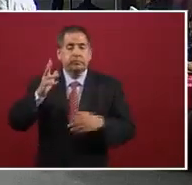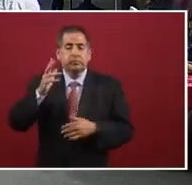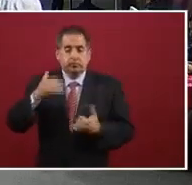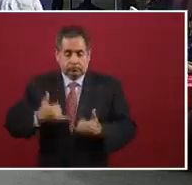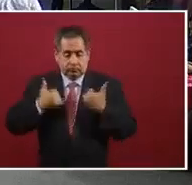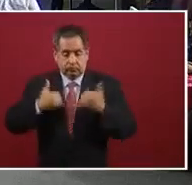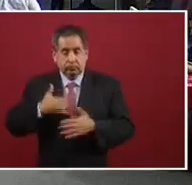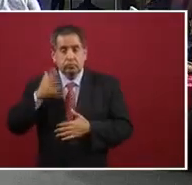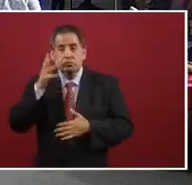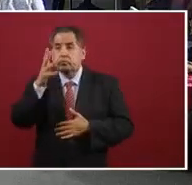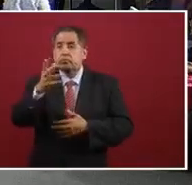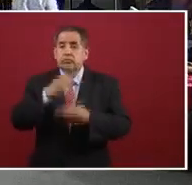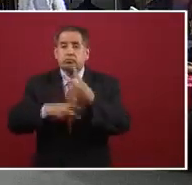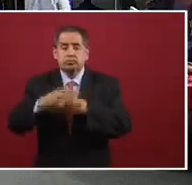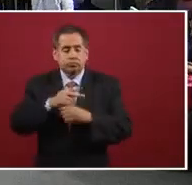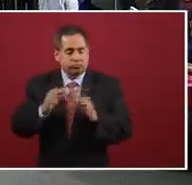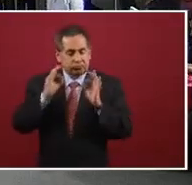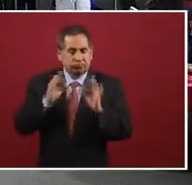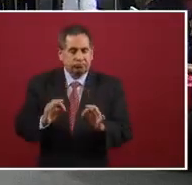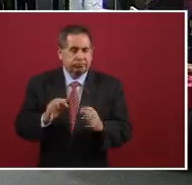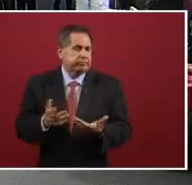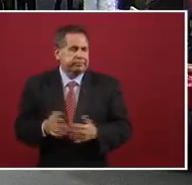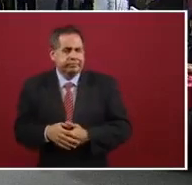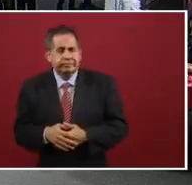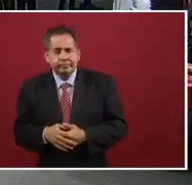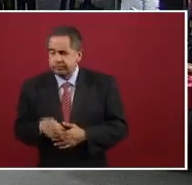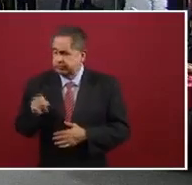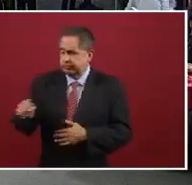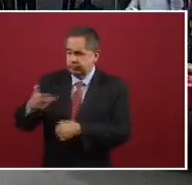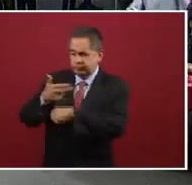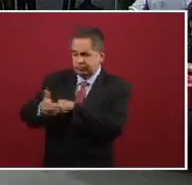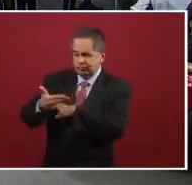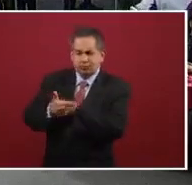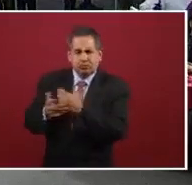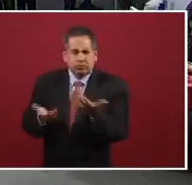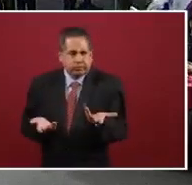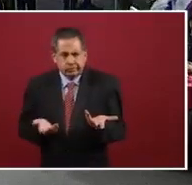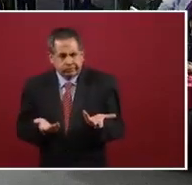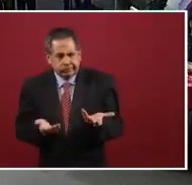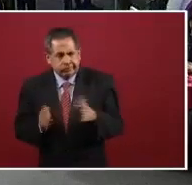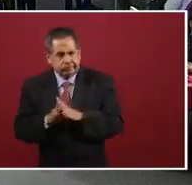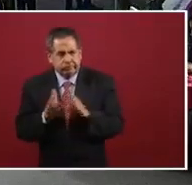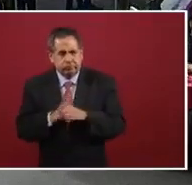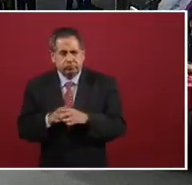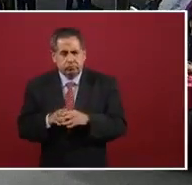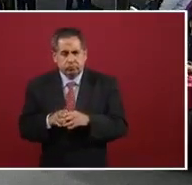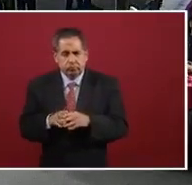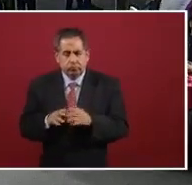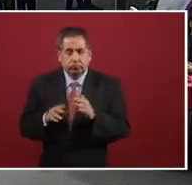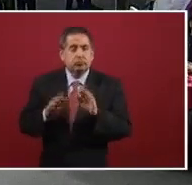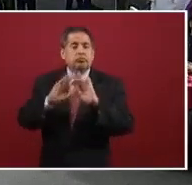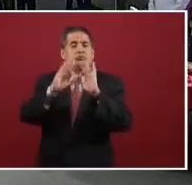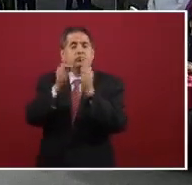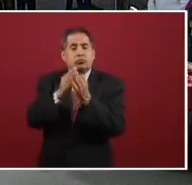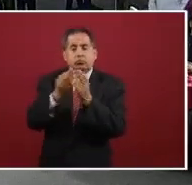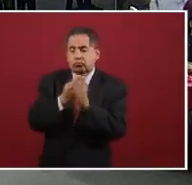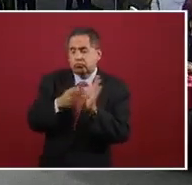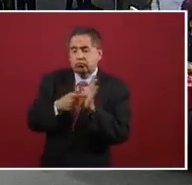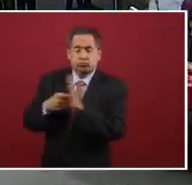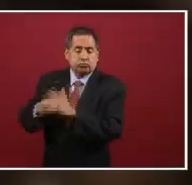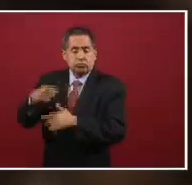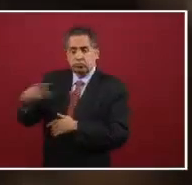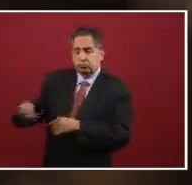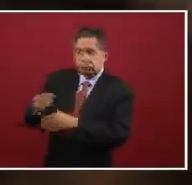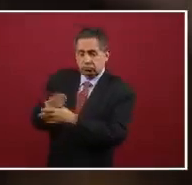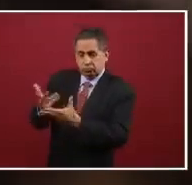Construyendo el Futuro, cómo se va a aplicar, sobre todo en Honduras, si solo se va por decir, a exportar el modelo y las autoridades de este